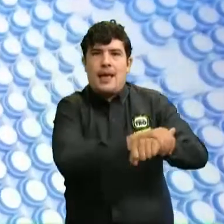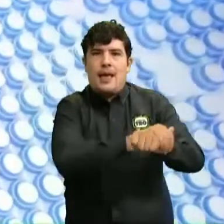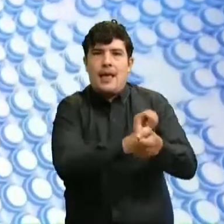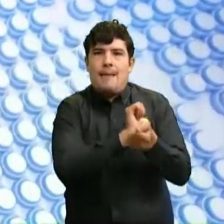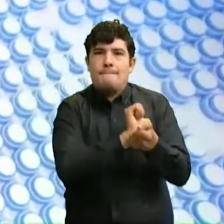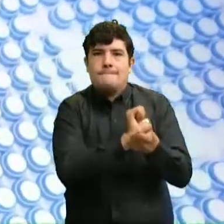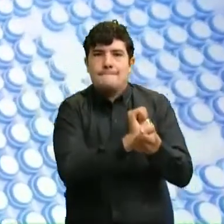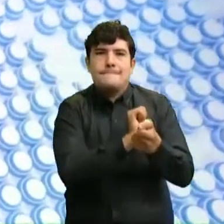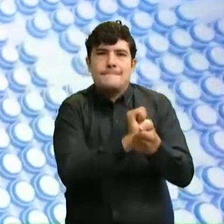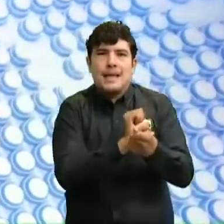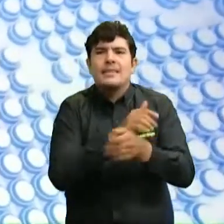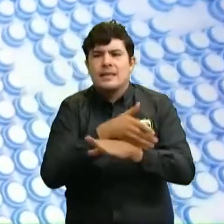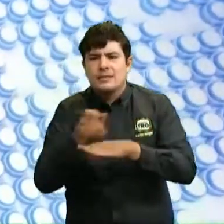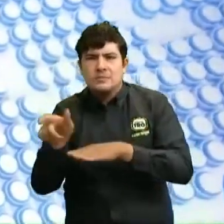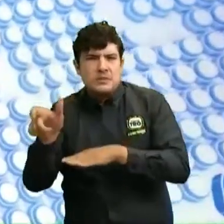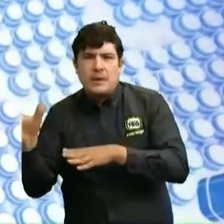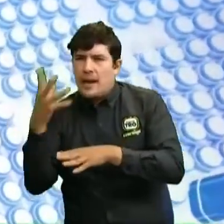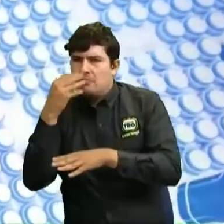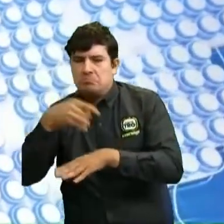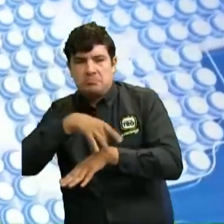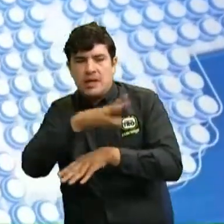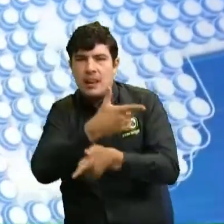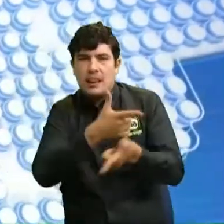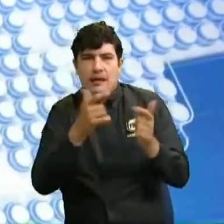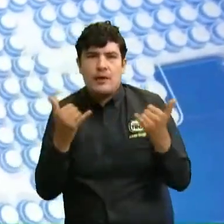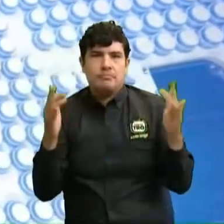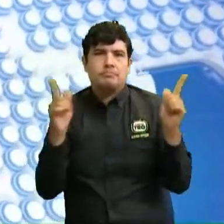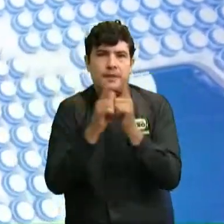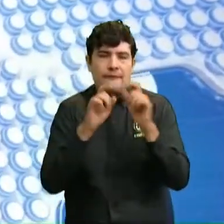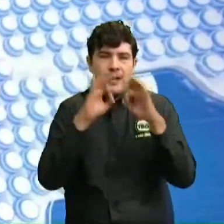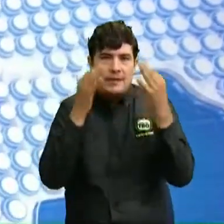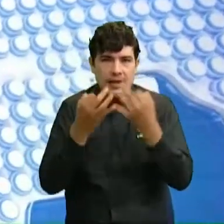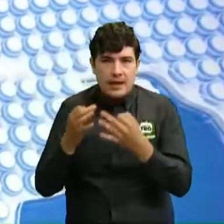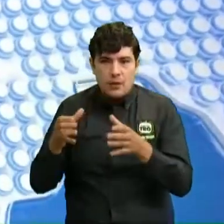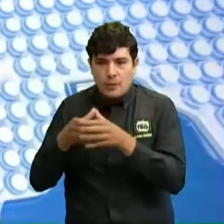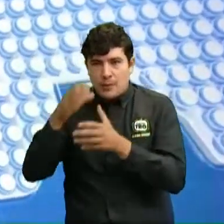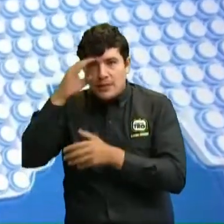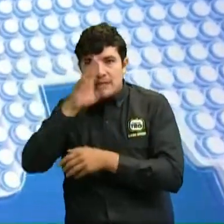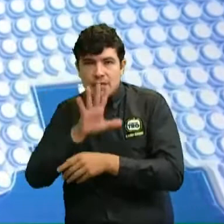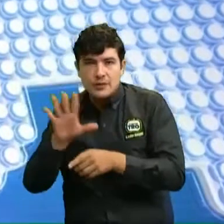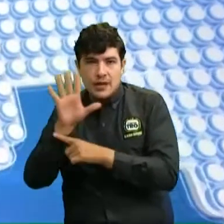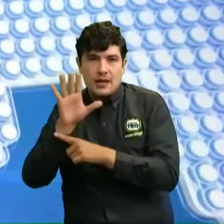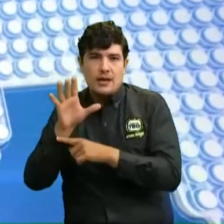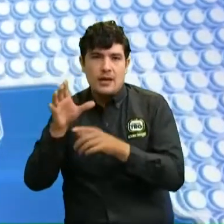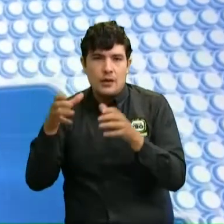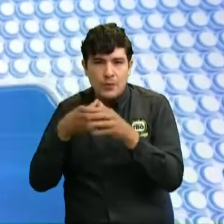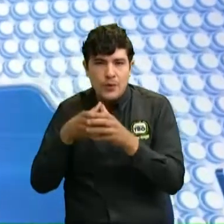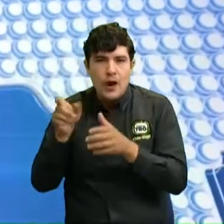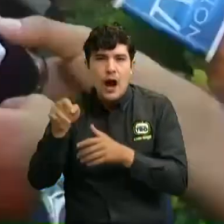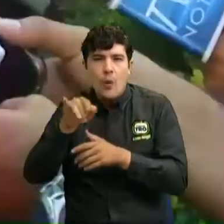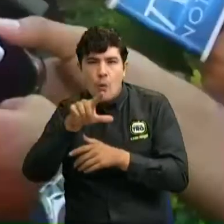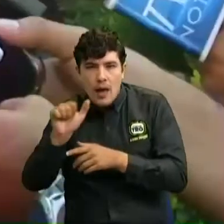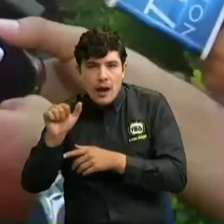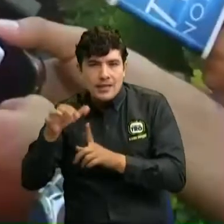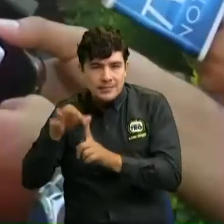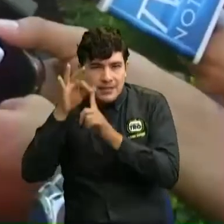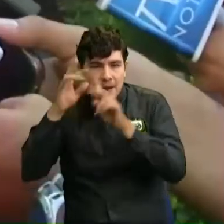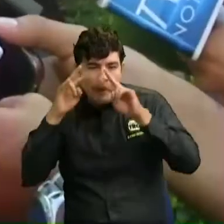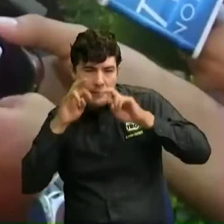de Gaula, su policía, nuestro ejército también. Y estamos, pues, adelantando precisamente unas actividades